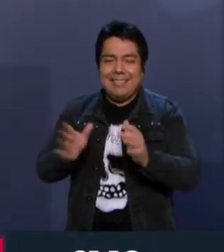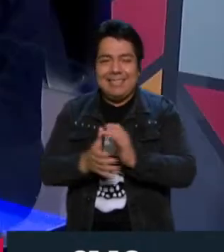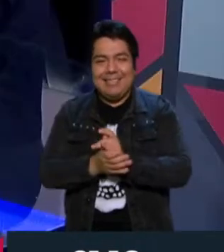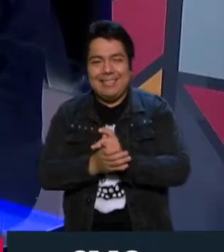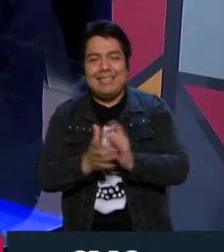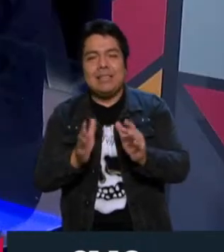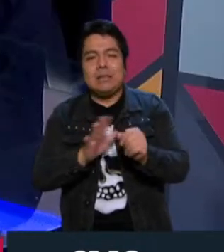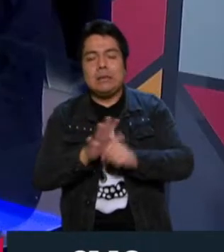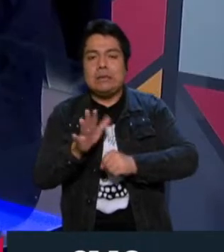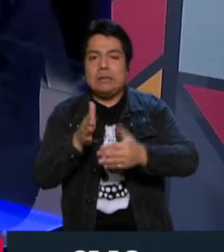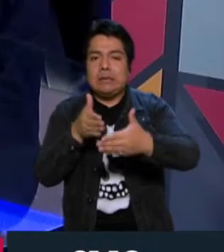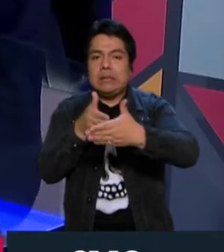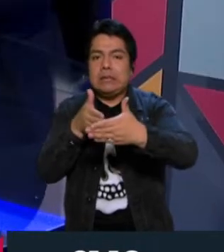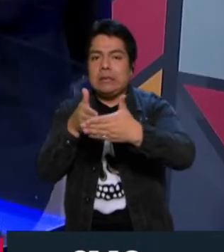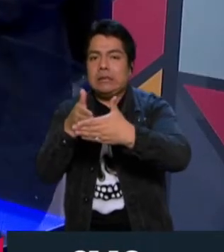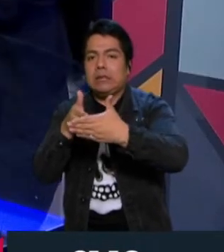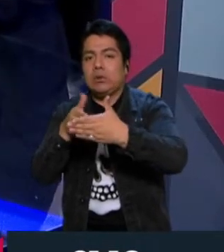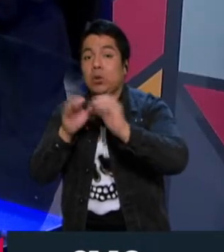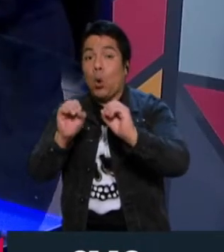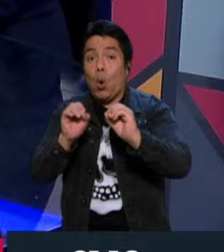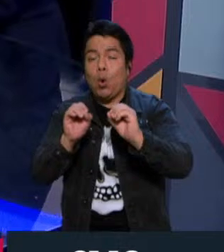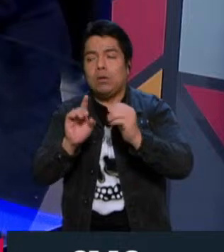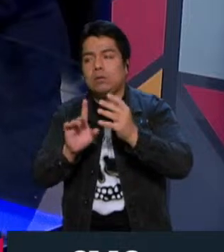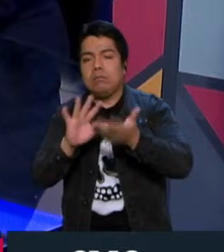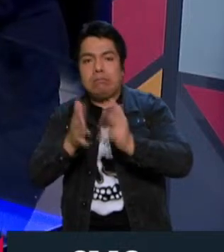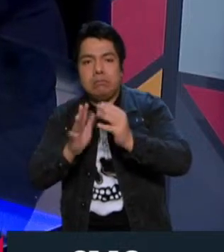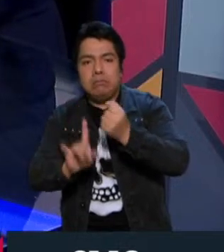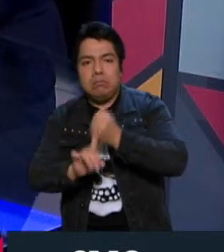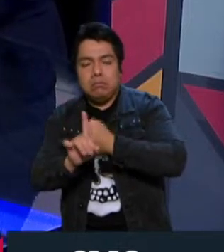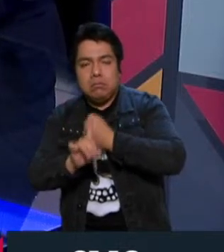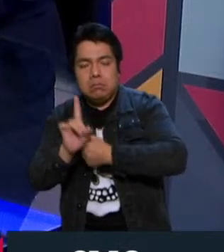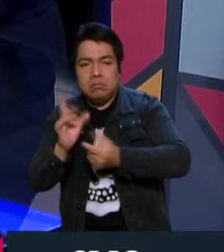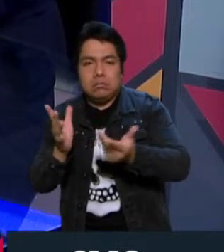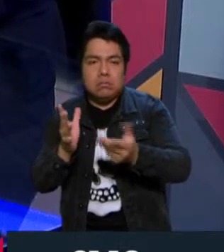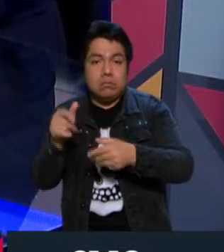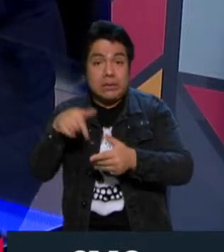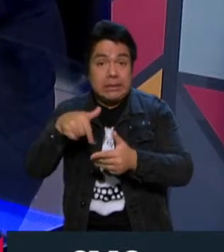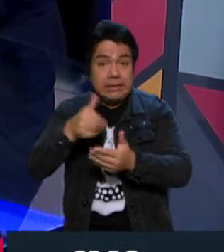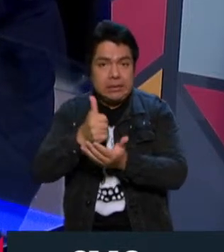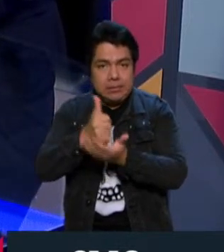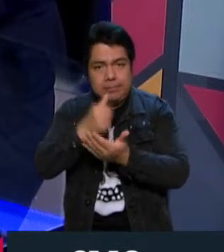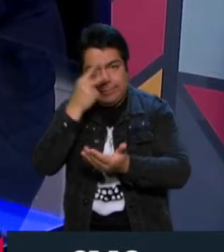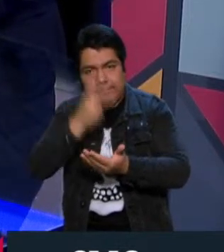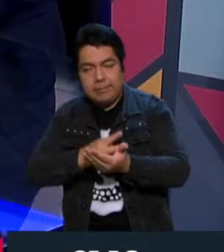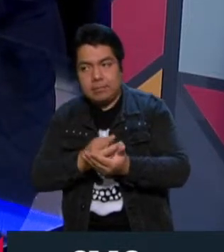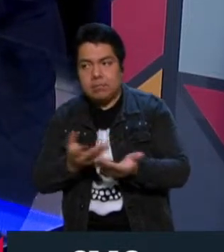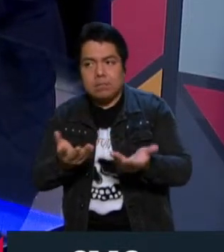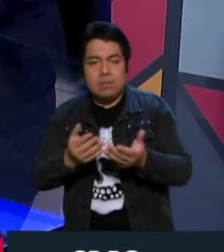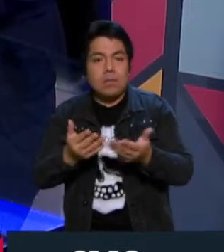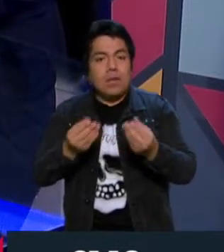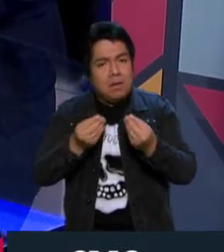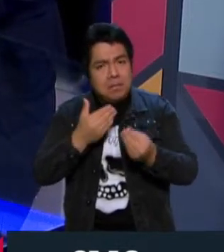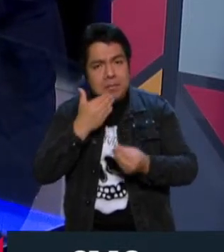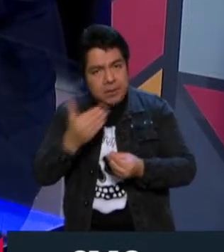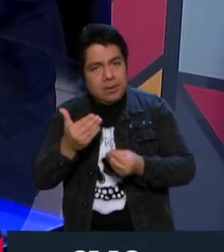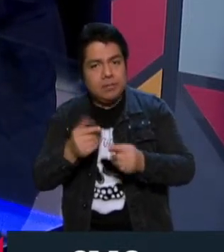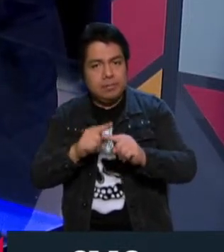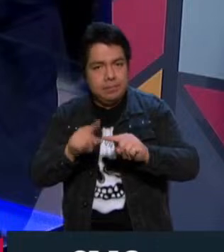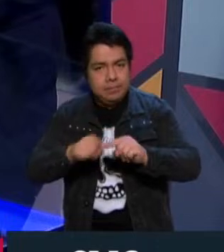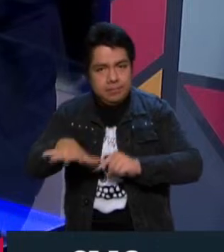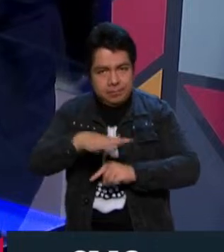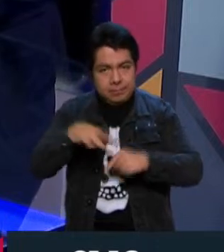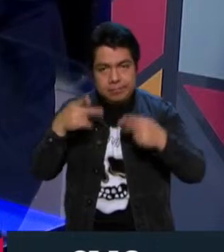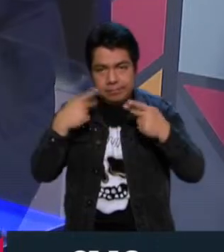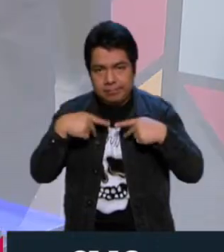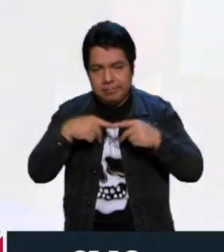serían los retos o los temas más apremiantes? Mira, esta ciudad tiene una buena estructura de participación